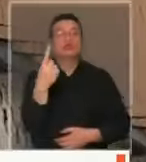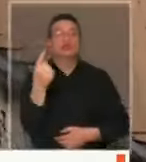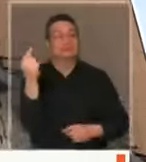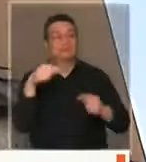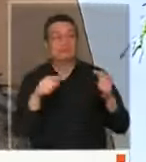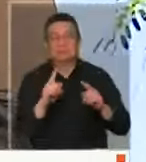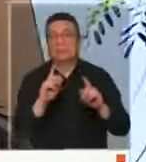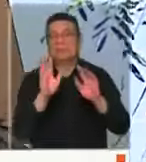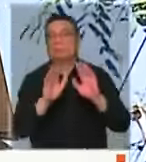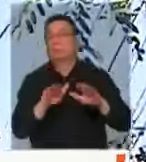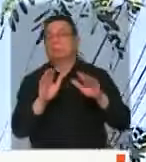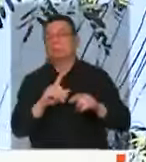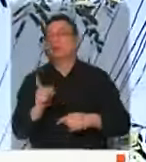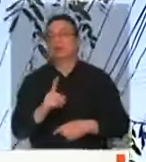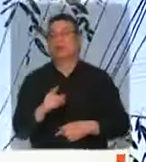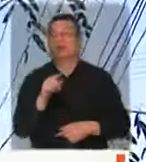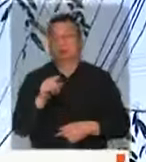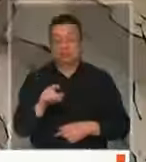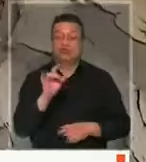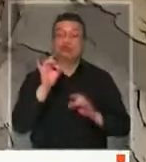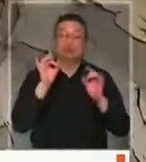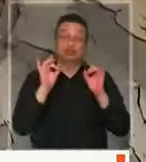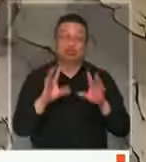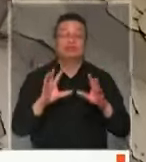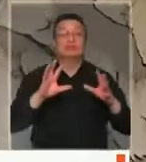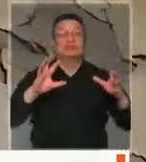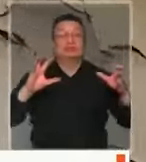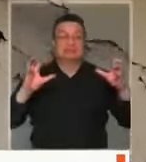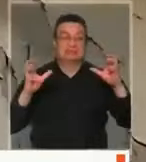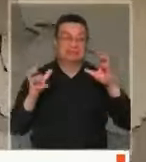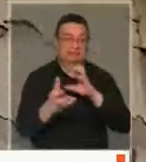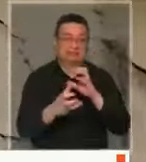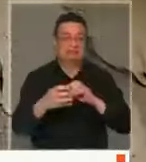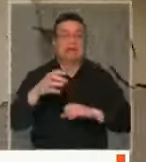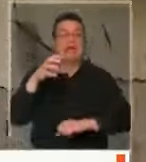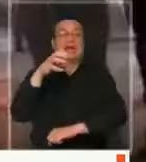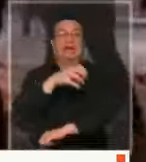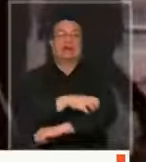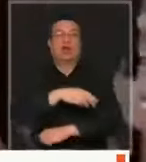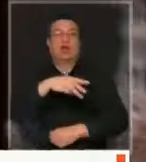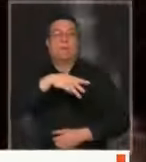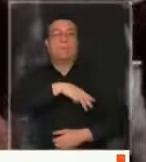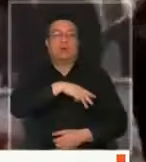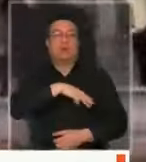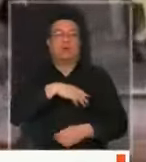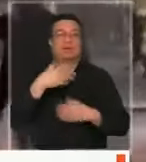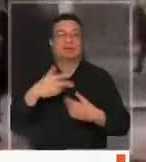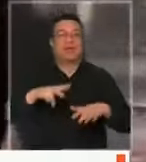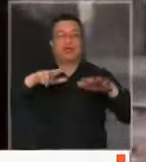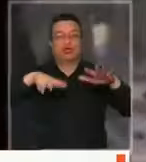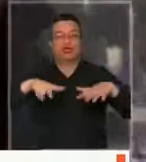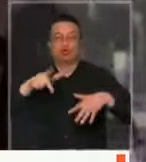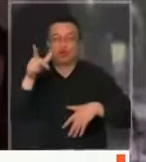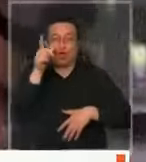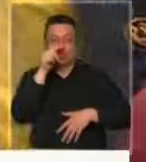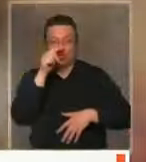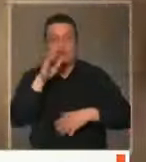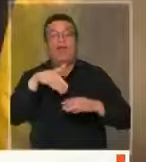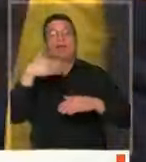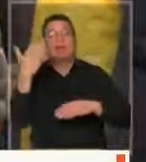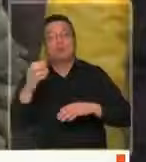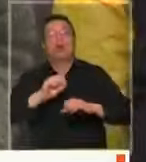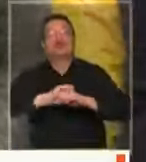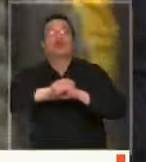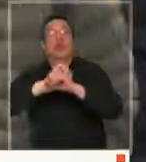Lo que ellos relatan es el fiel reflejo del deterioro que sufrió la región metropolitana después del 18 de octubre y la pandemia del